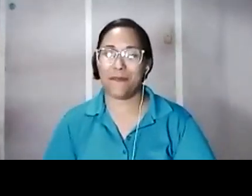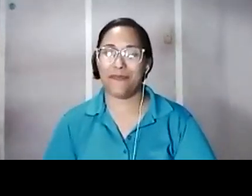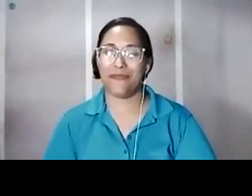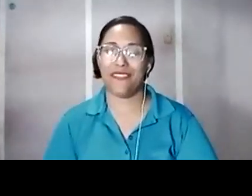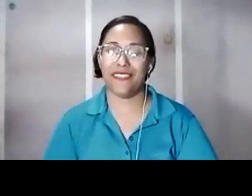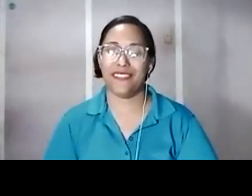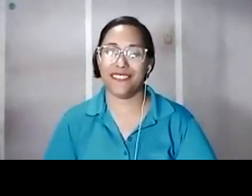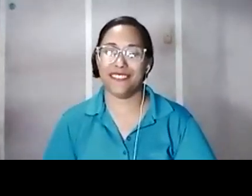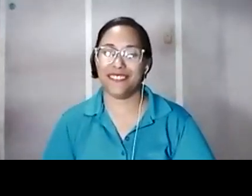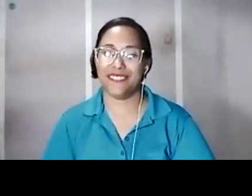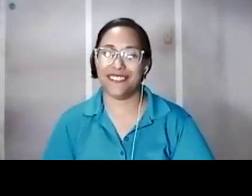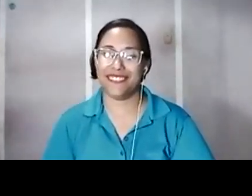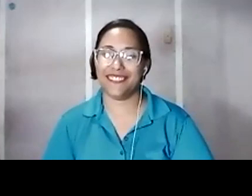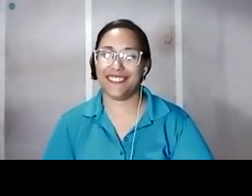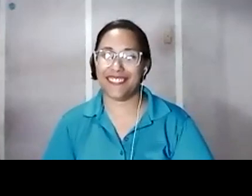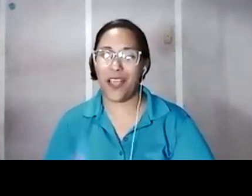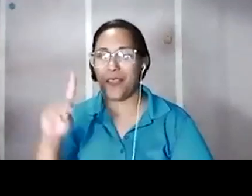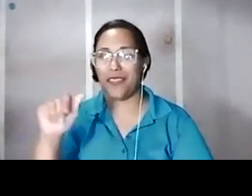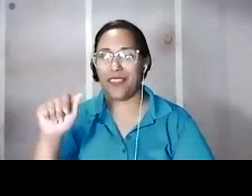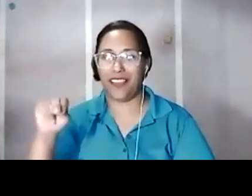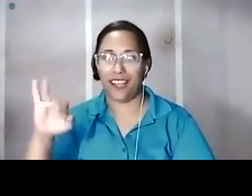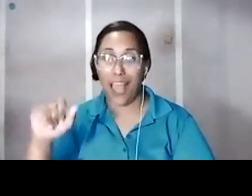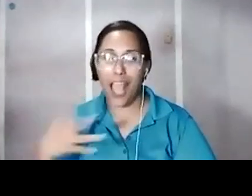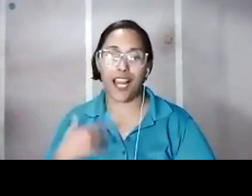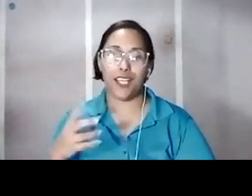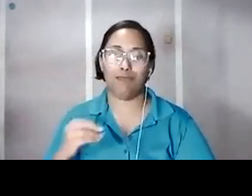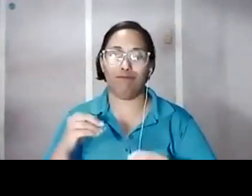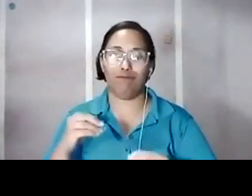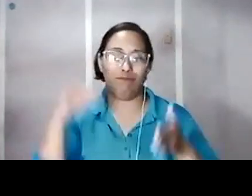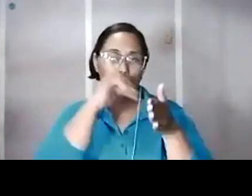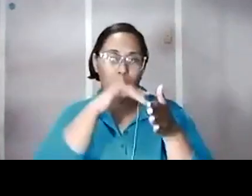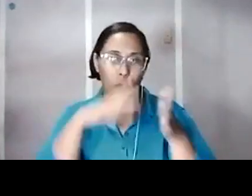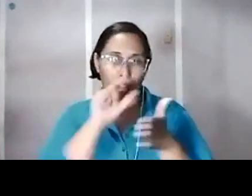sea, Daniel fue alumno graduado mío